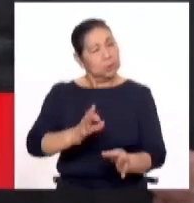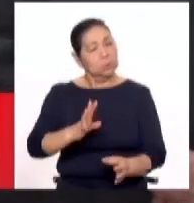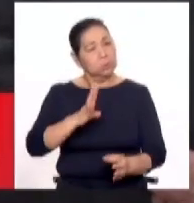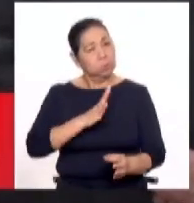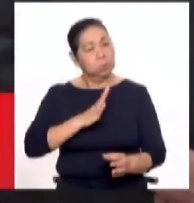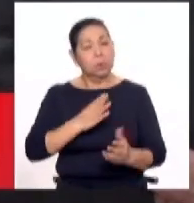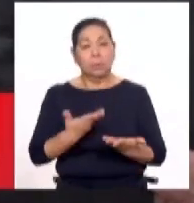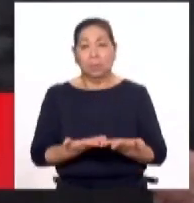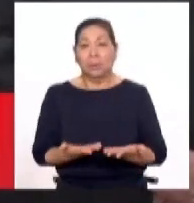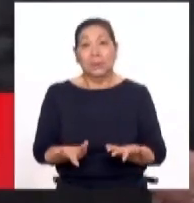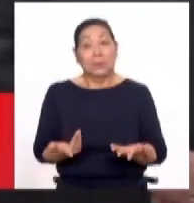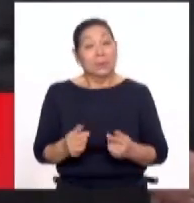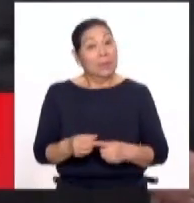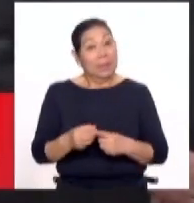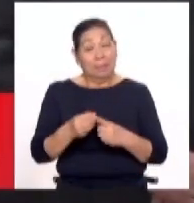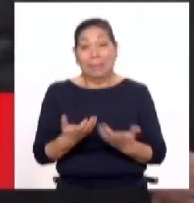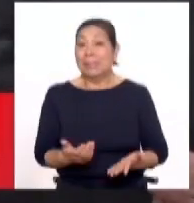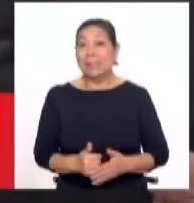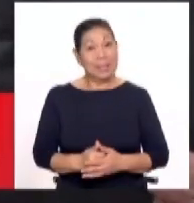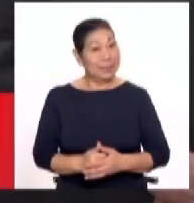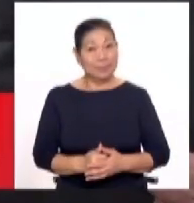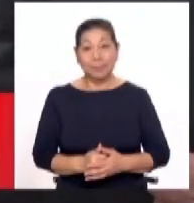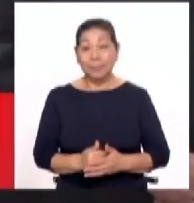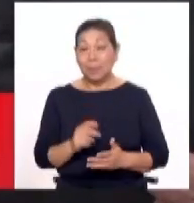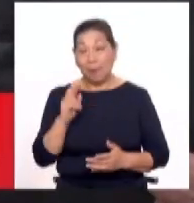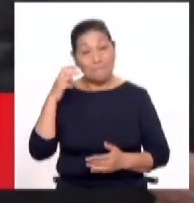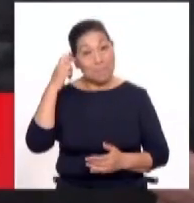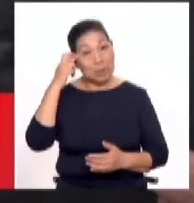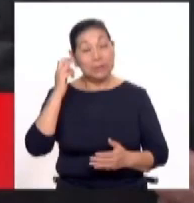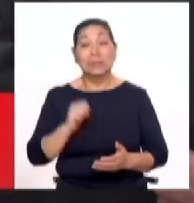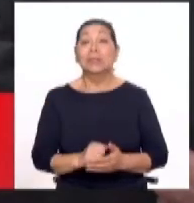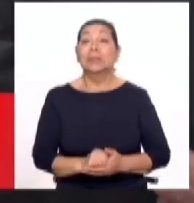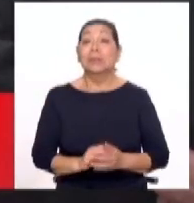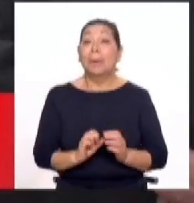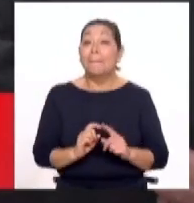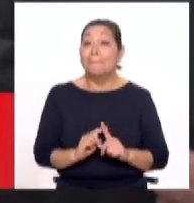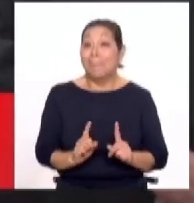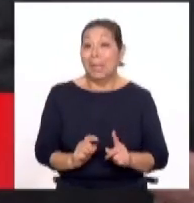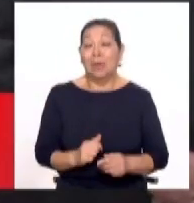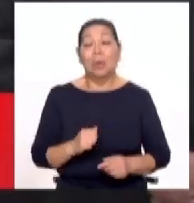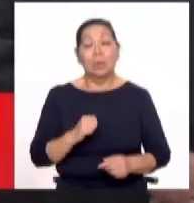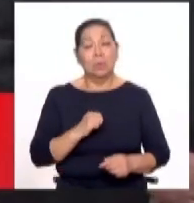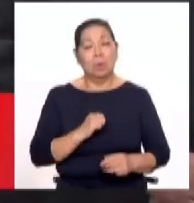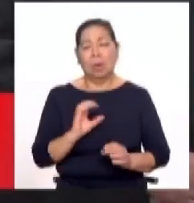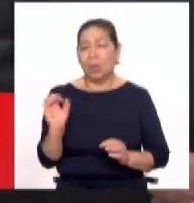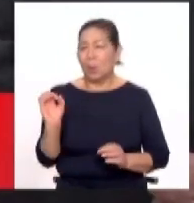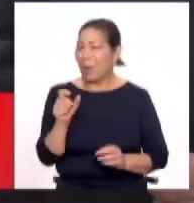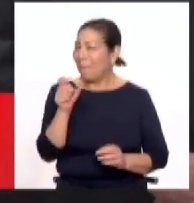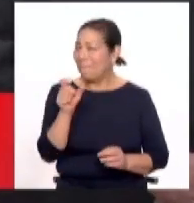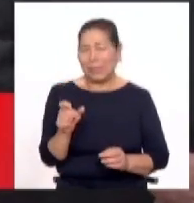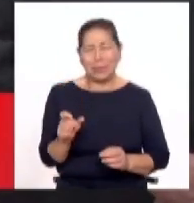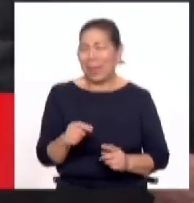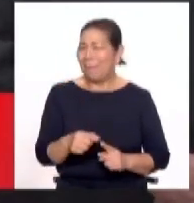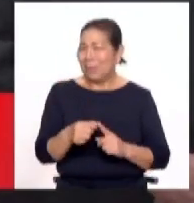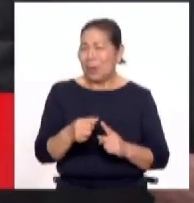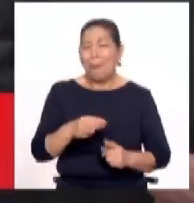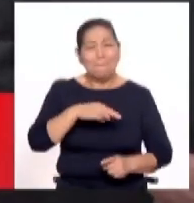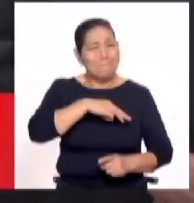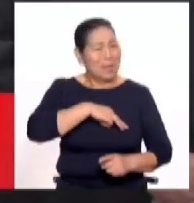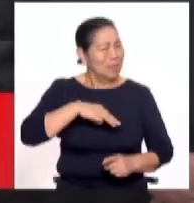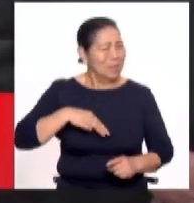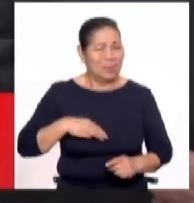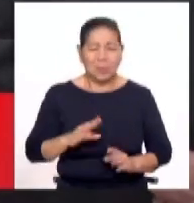en una coyuntura muy especial, yo diría, a nivel político. Sin embargo, ningún funcionario, especialmente los